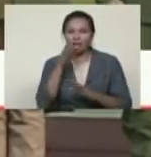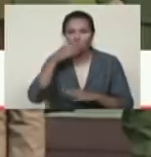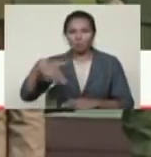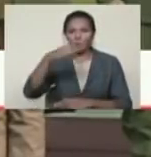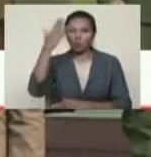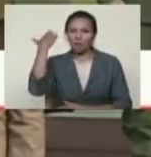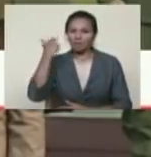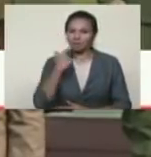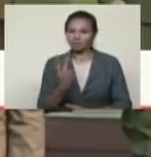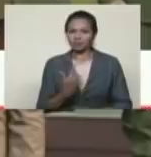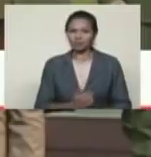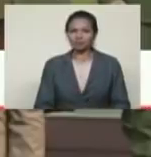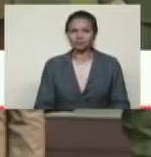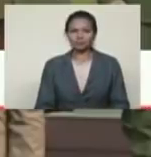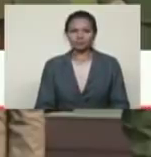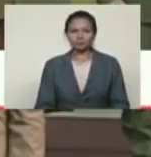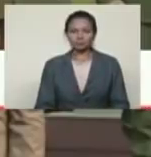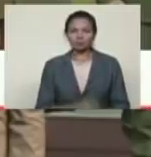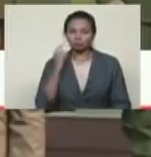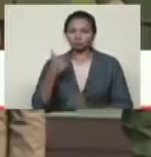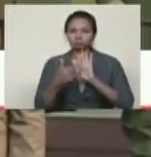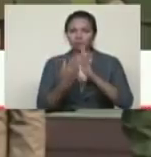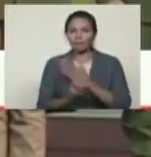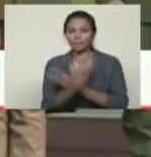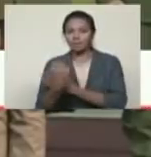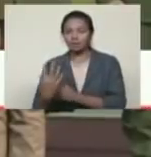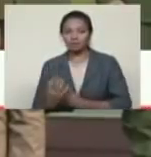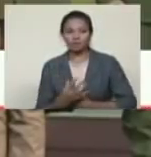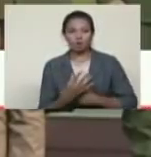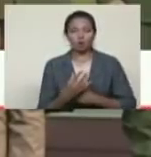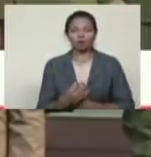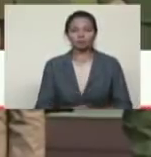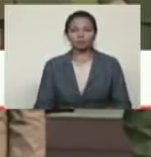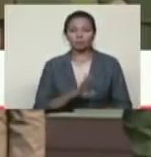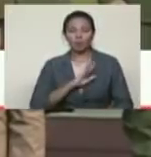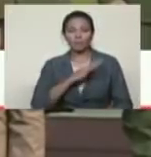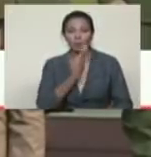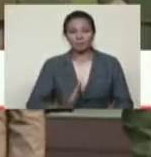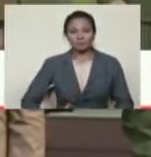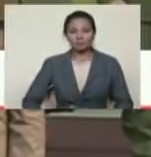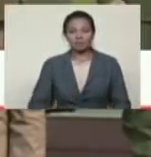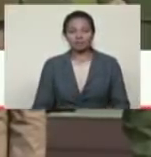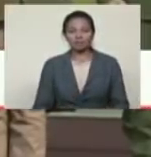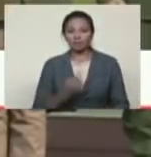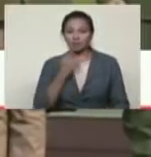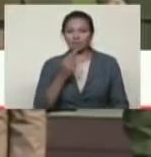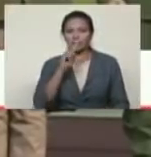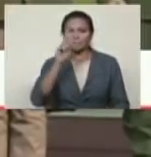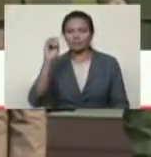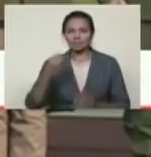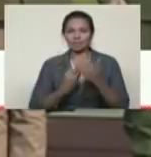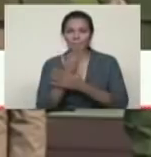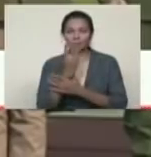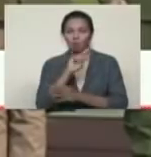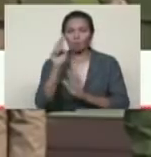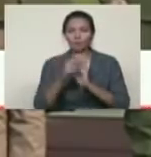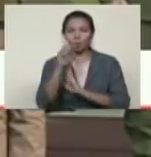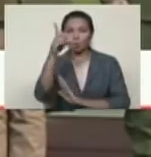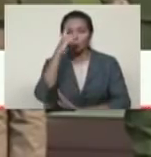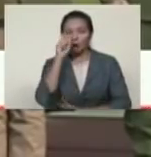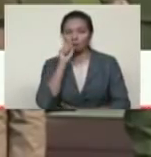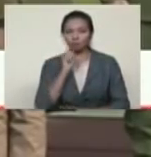ayer, frente a Miraflores, el Palacio Presidencial. Ayer 20 de mayo, cuando se cumplió un